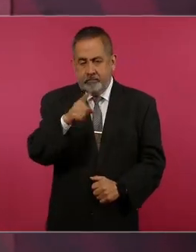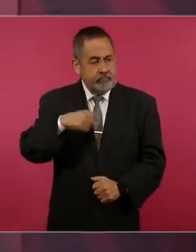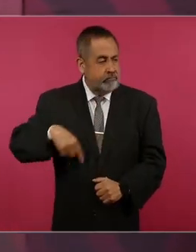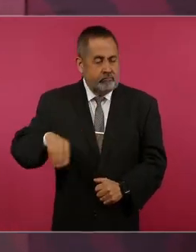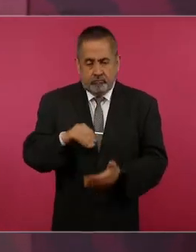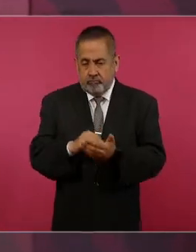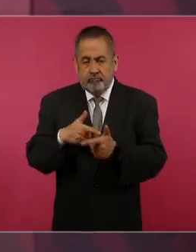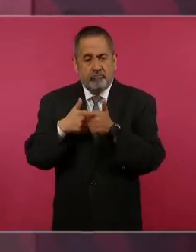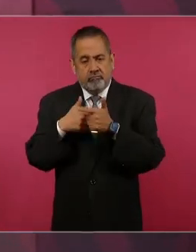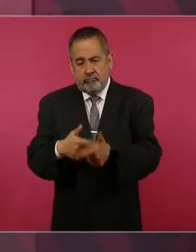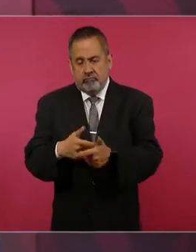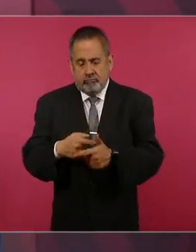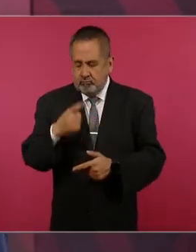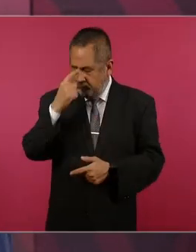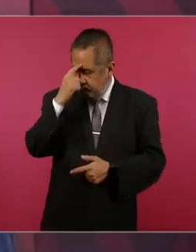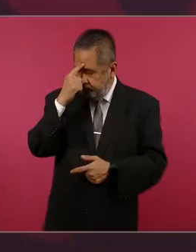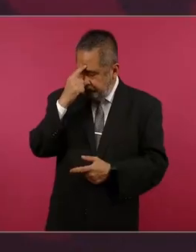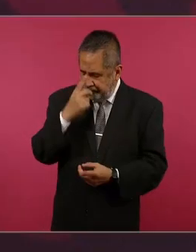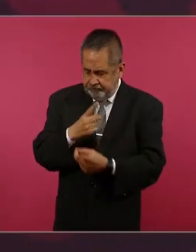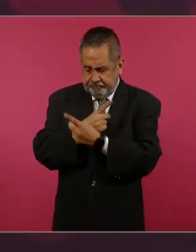manteniendo autoridad moral,